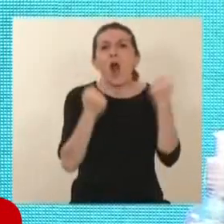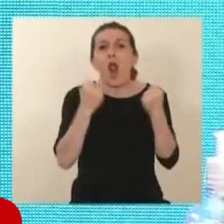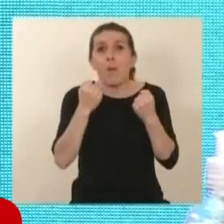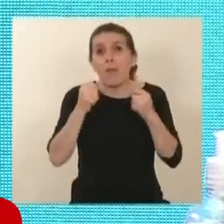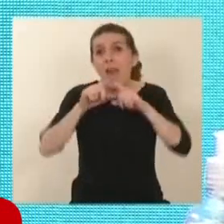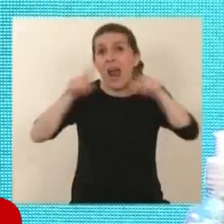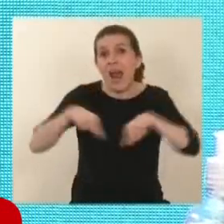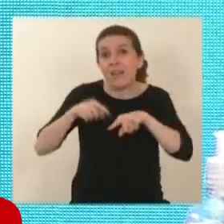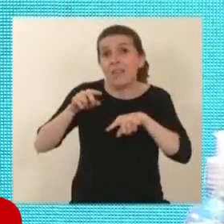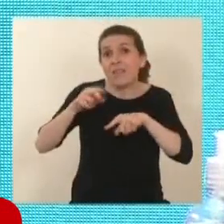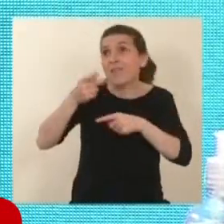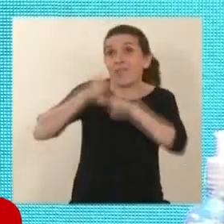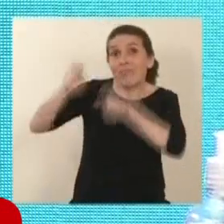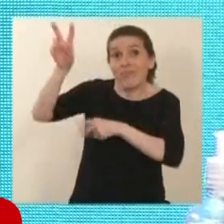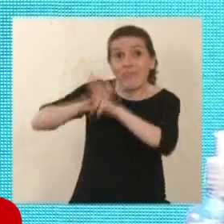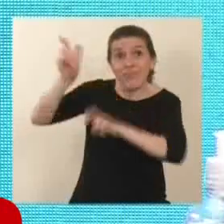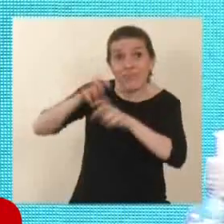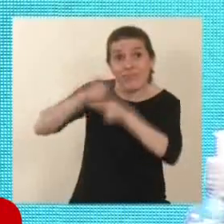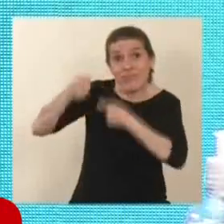divisas para poder sostener el crecimiento.